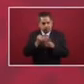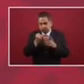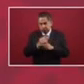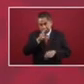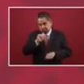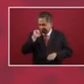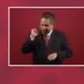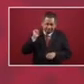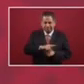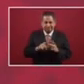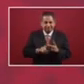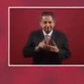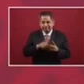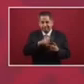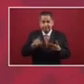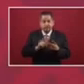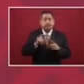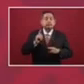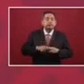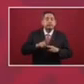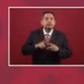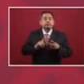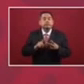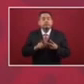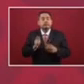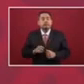condenable es que exista